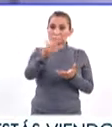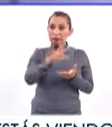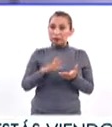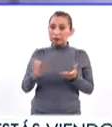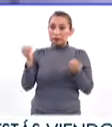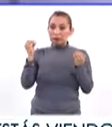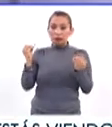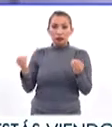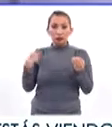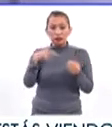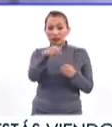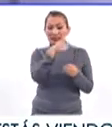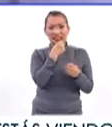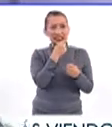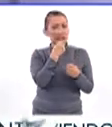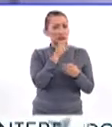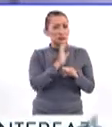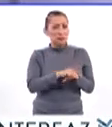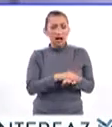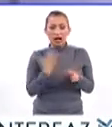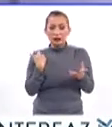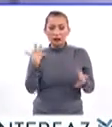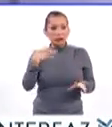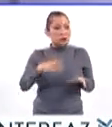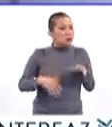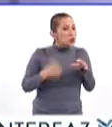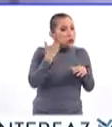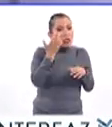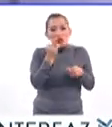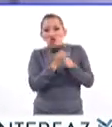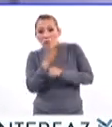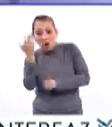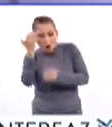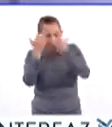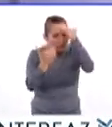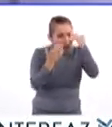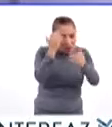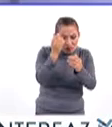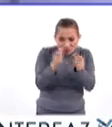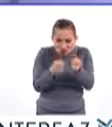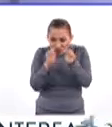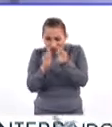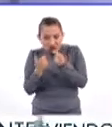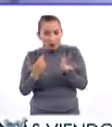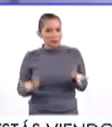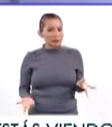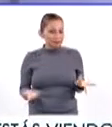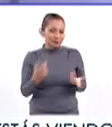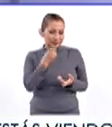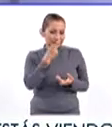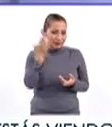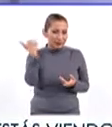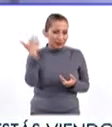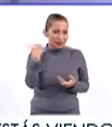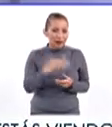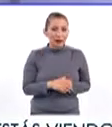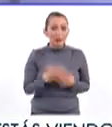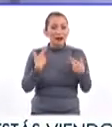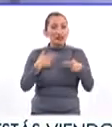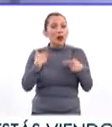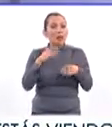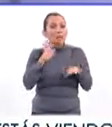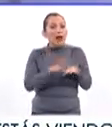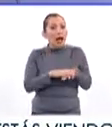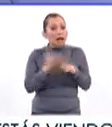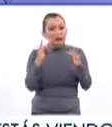a unos de los consumidores más voraces de información de nuestra era, que son los jóvenes. Lo decíamos ahí en la reflexión, las personas